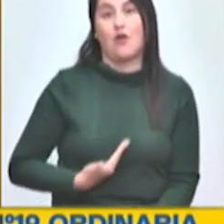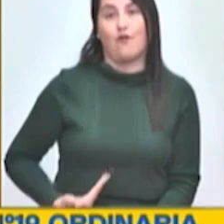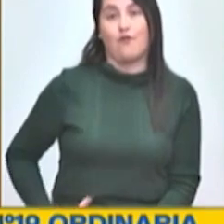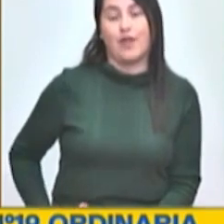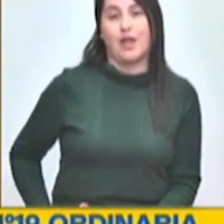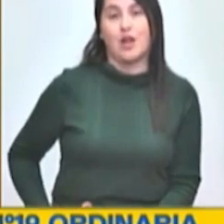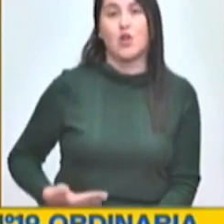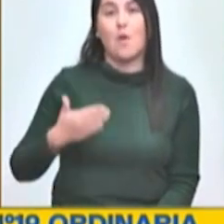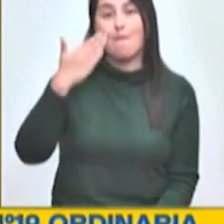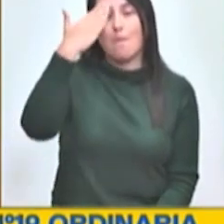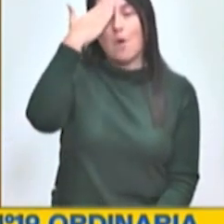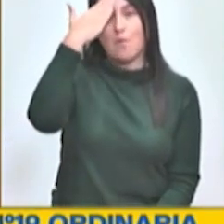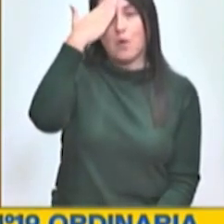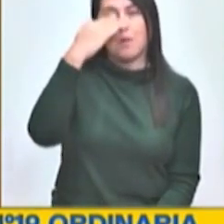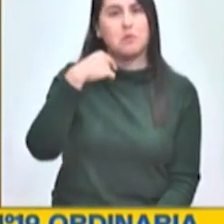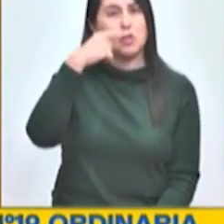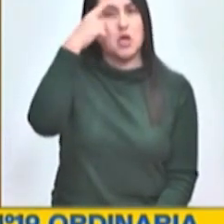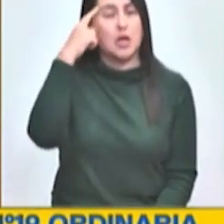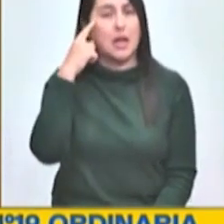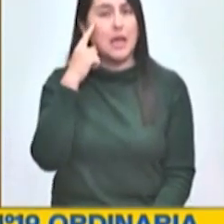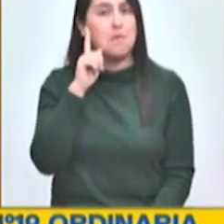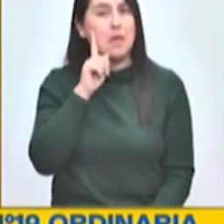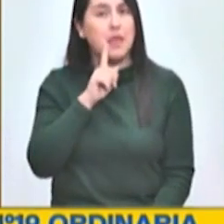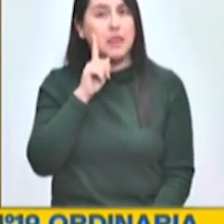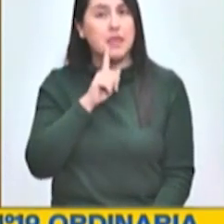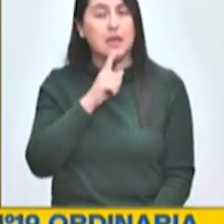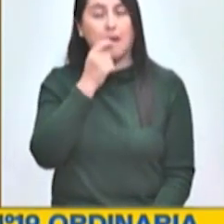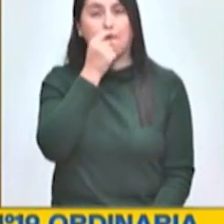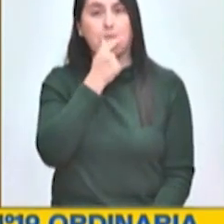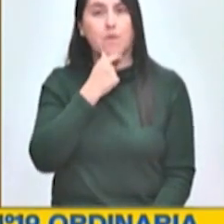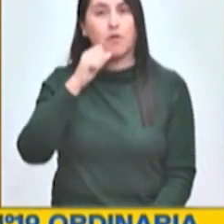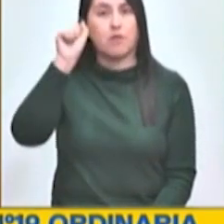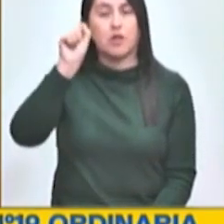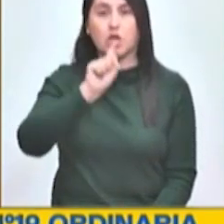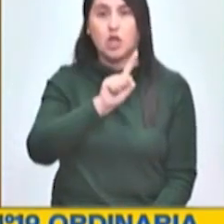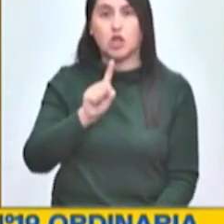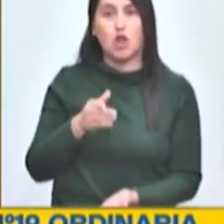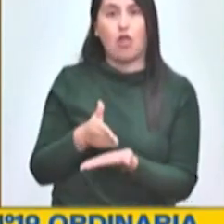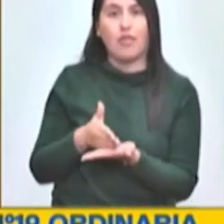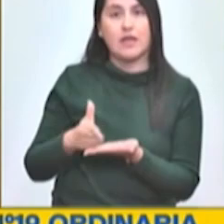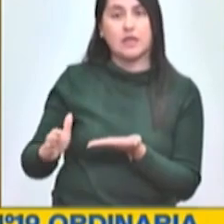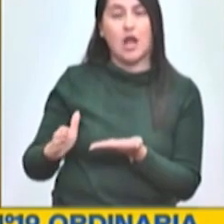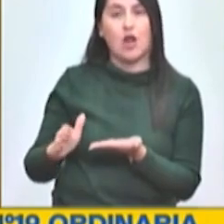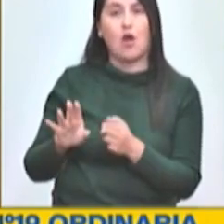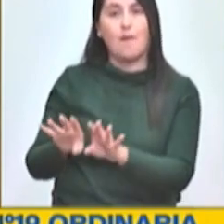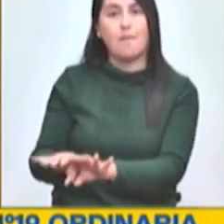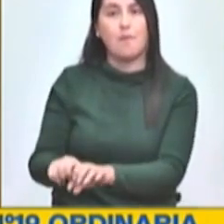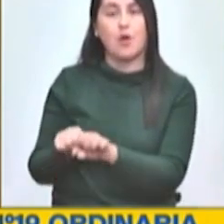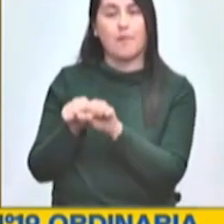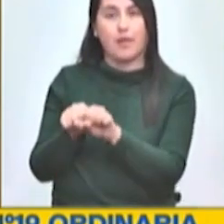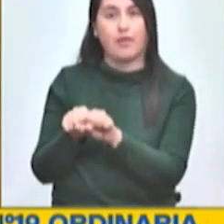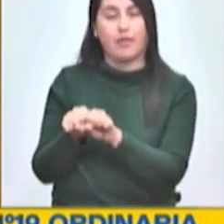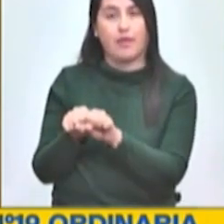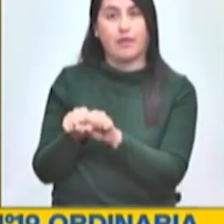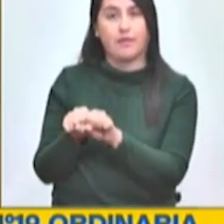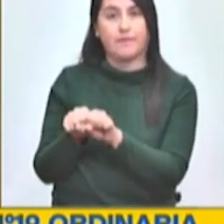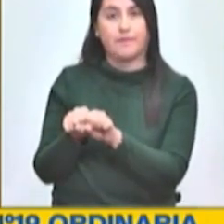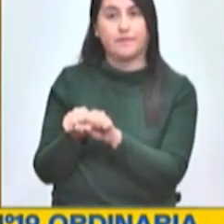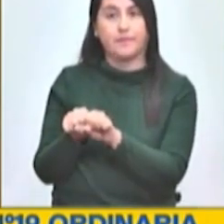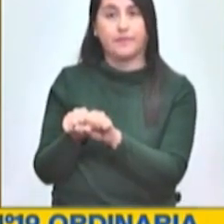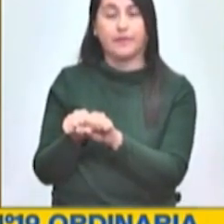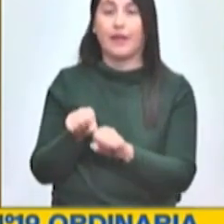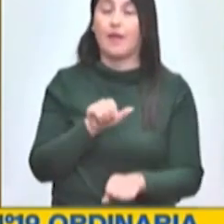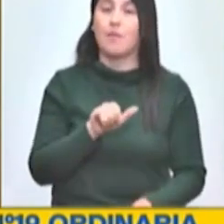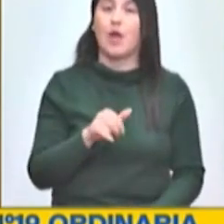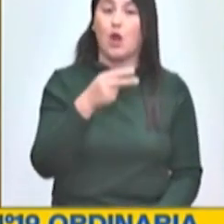yo creí que era mentira que Boris prometía no desalojar las tomas de propiedades luego dice